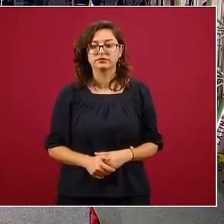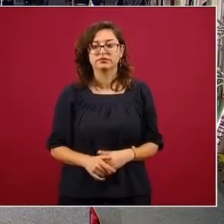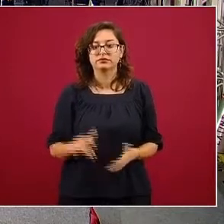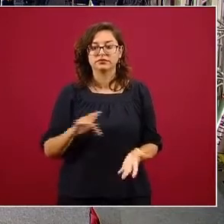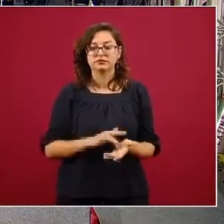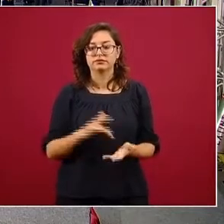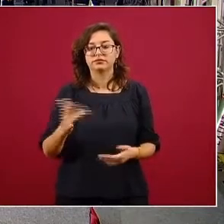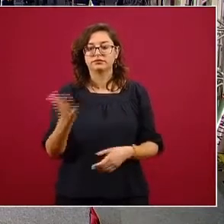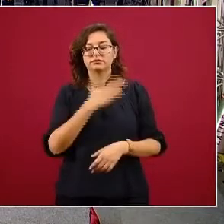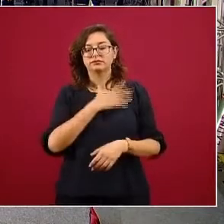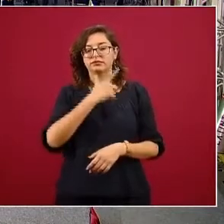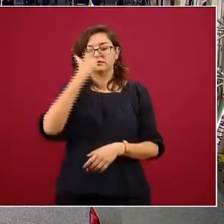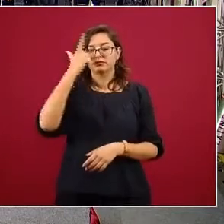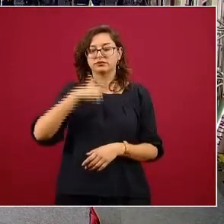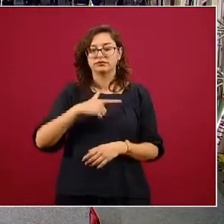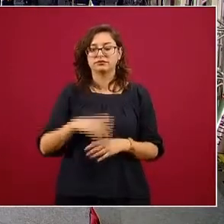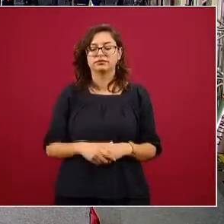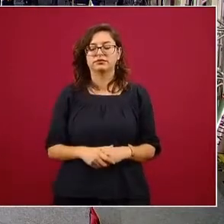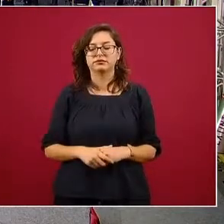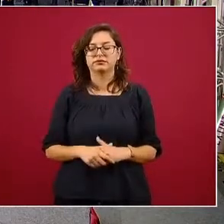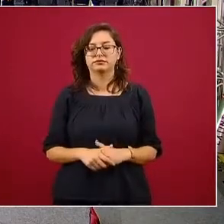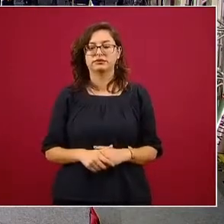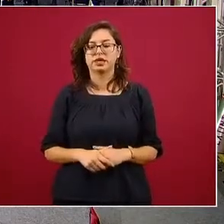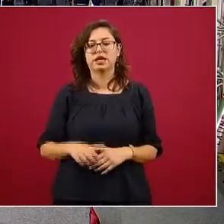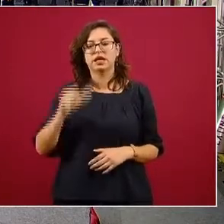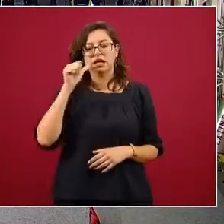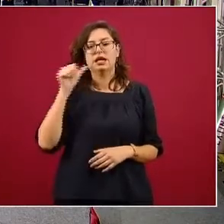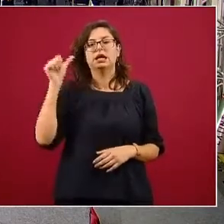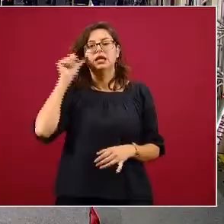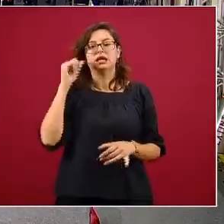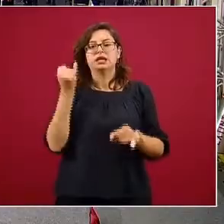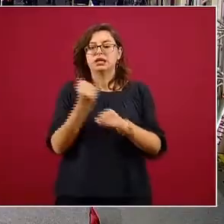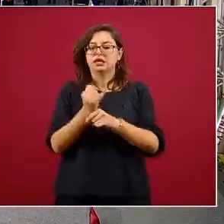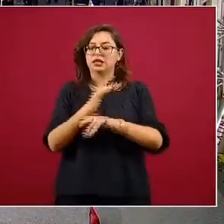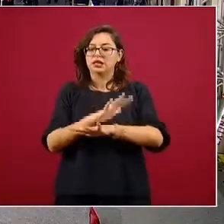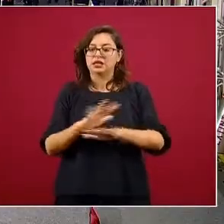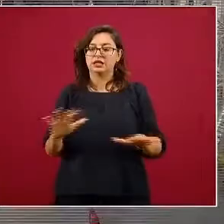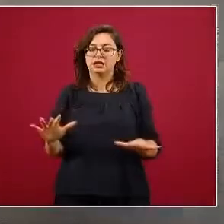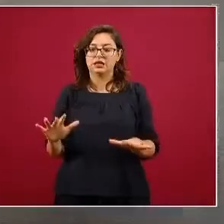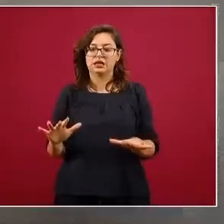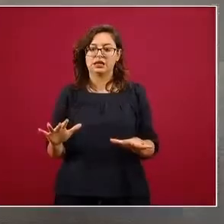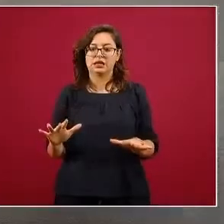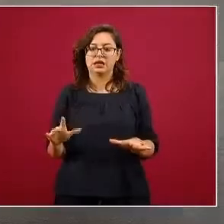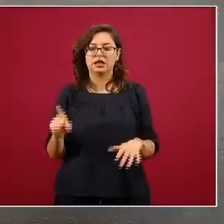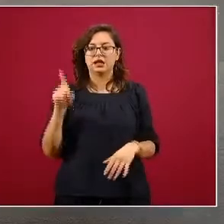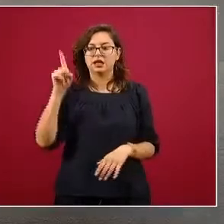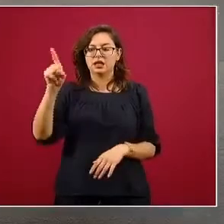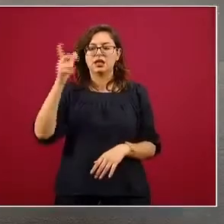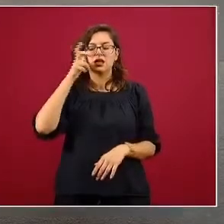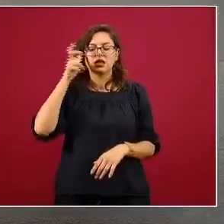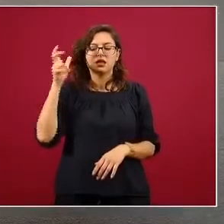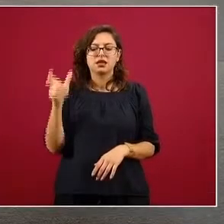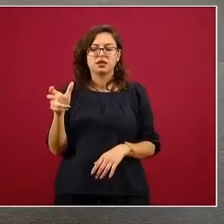Gracias, doctor. Buenas noches. Ayer salió unas notas de Hidalgo,